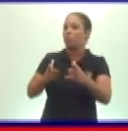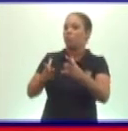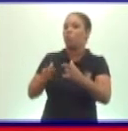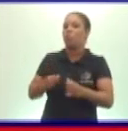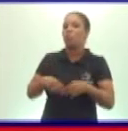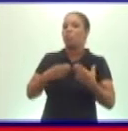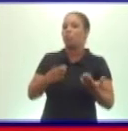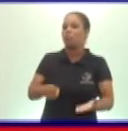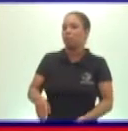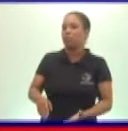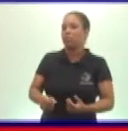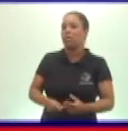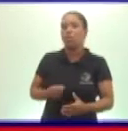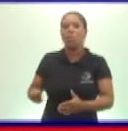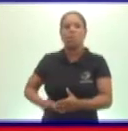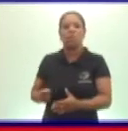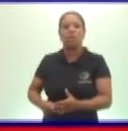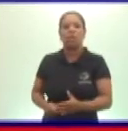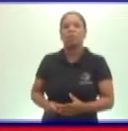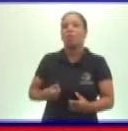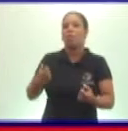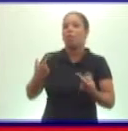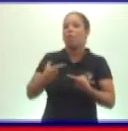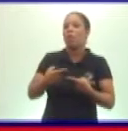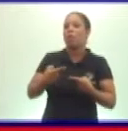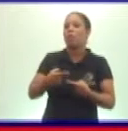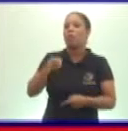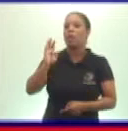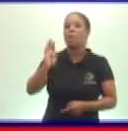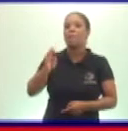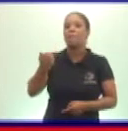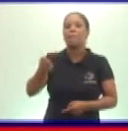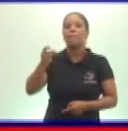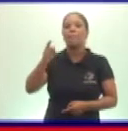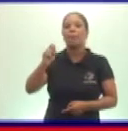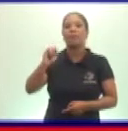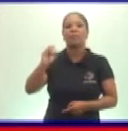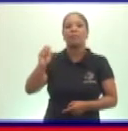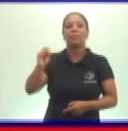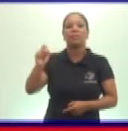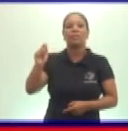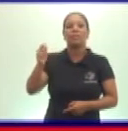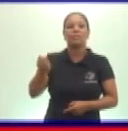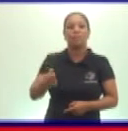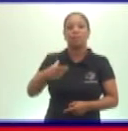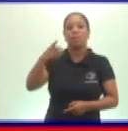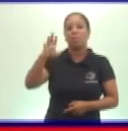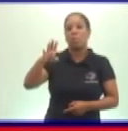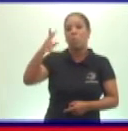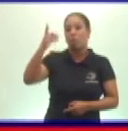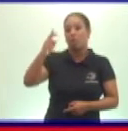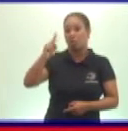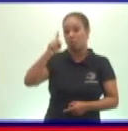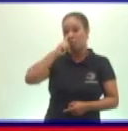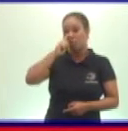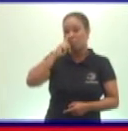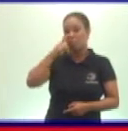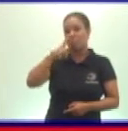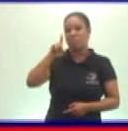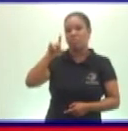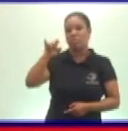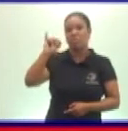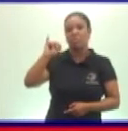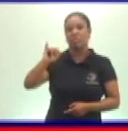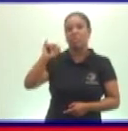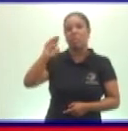la tiranía batistiana. Y por último está el 4 de noviembre de 1969, donde en Brasil, en Salvador